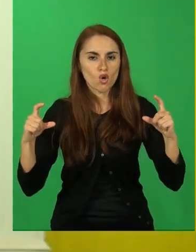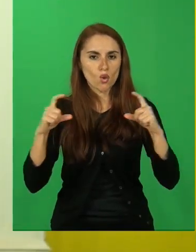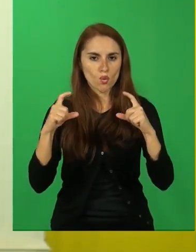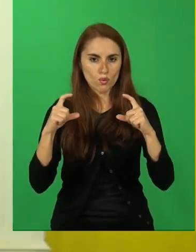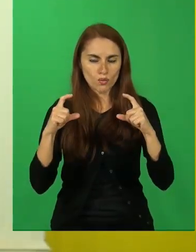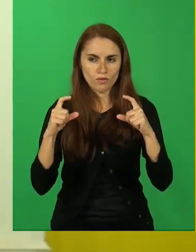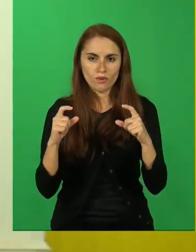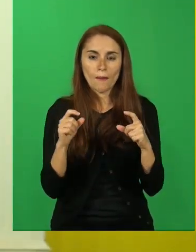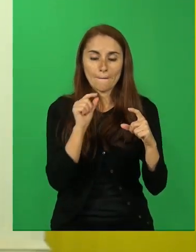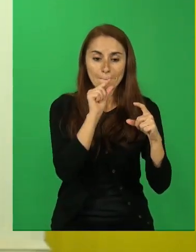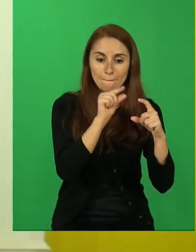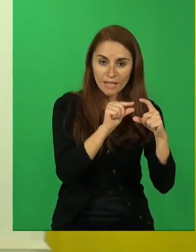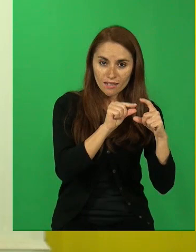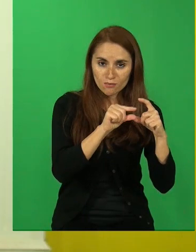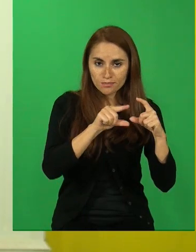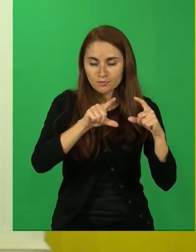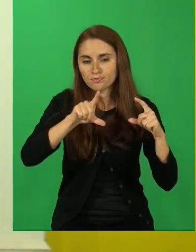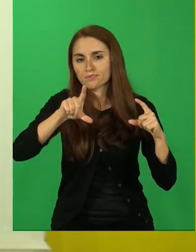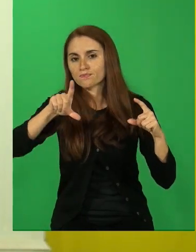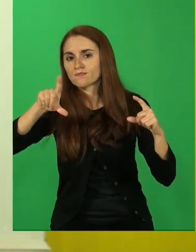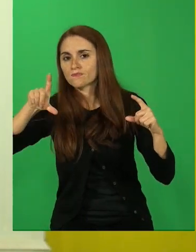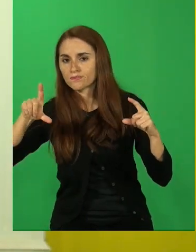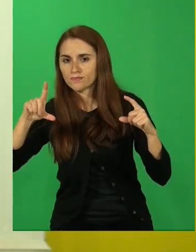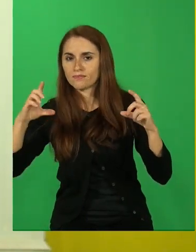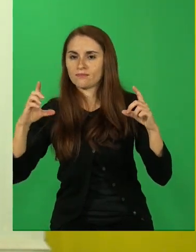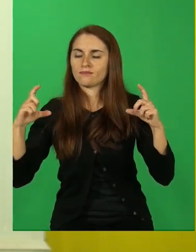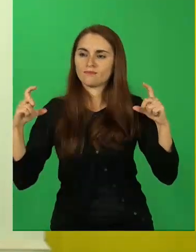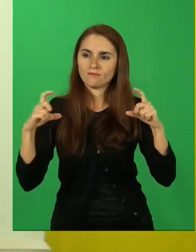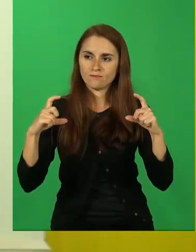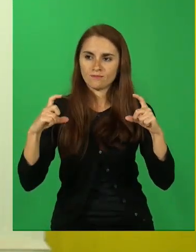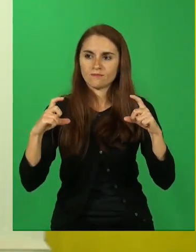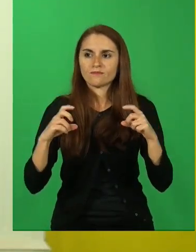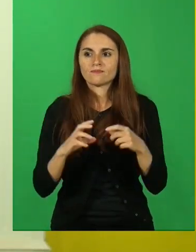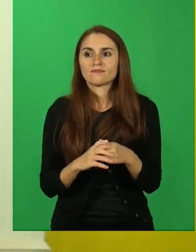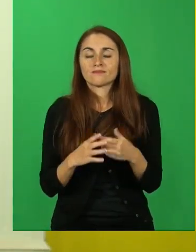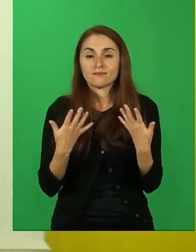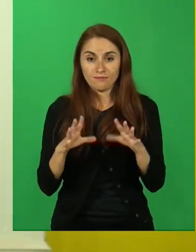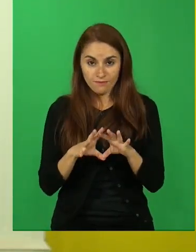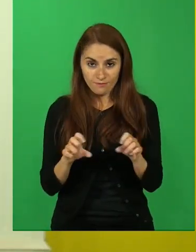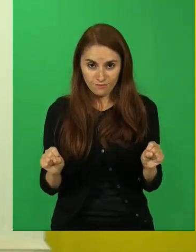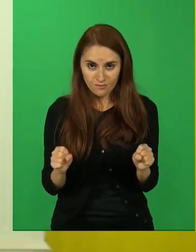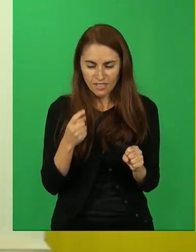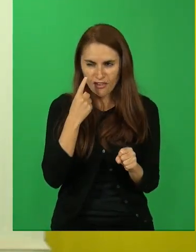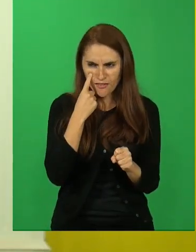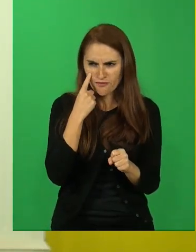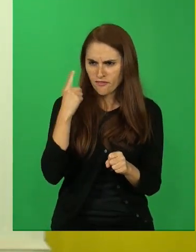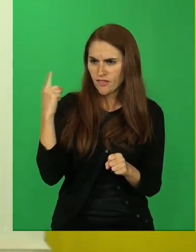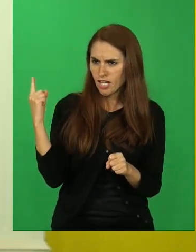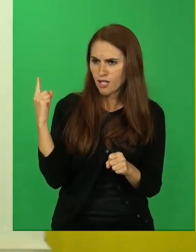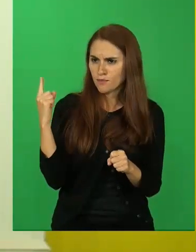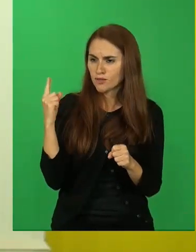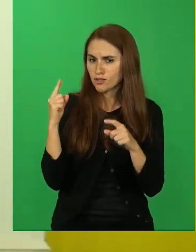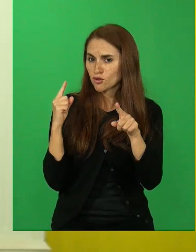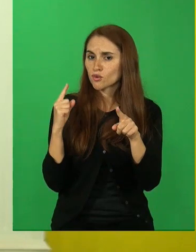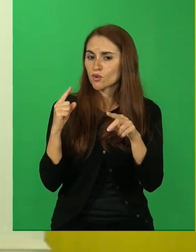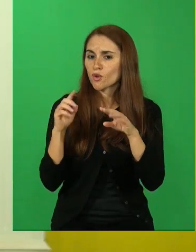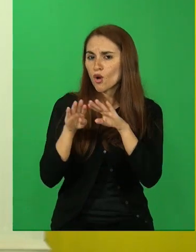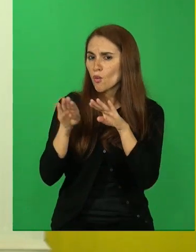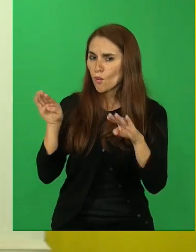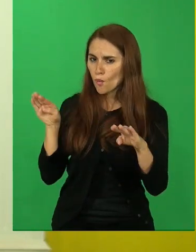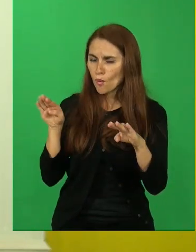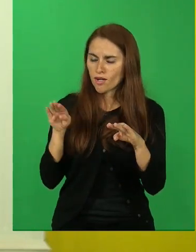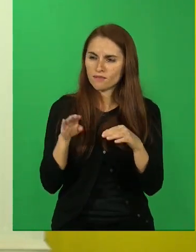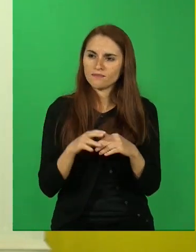conjunto, desde el más pequeño hasta el más grande. ¿Lo tienes listo? Vamos a ver entonces si lo que hiciste en casa